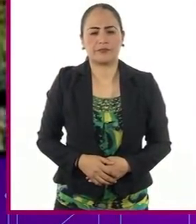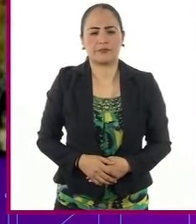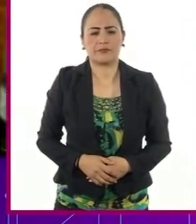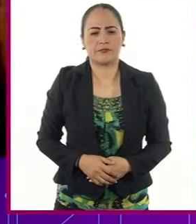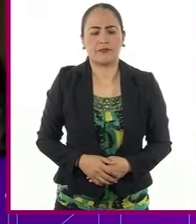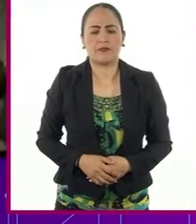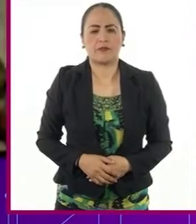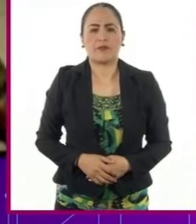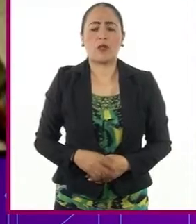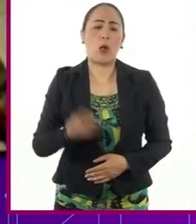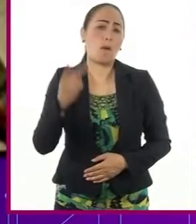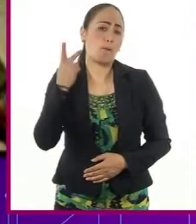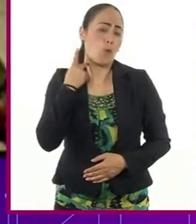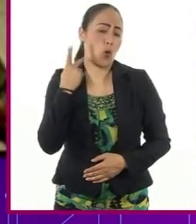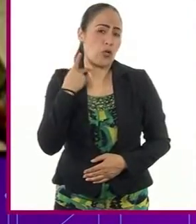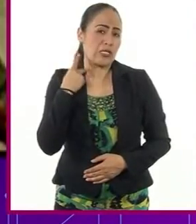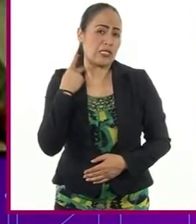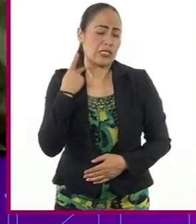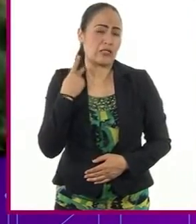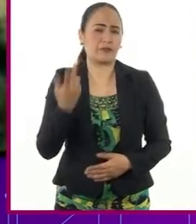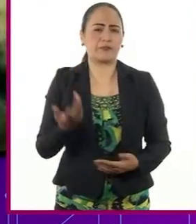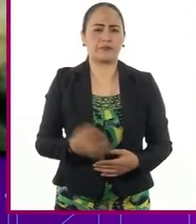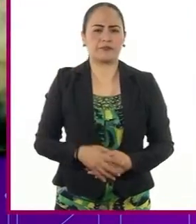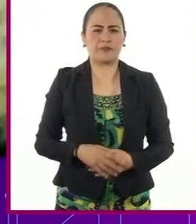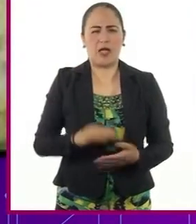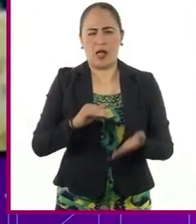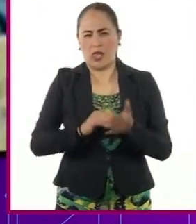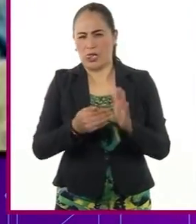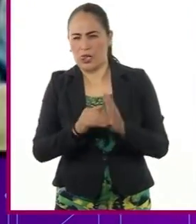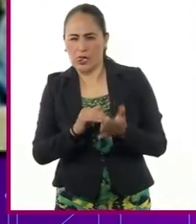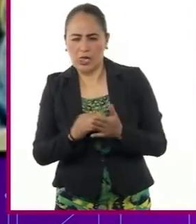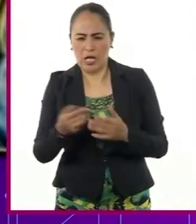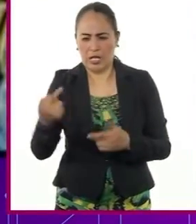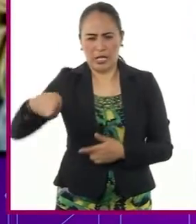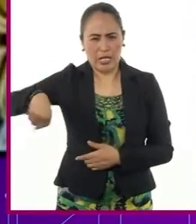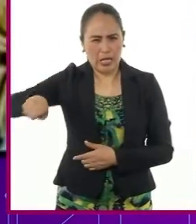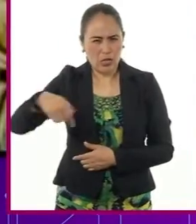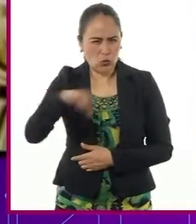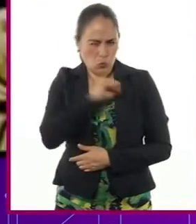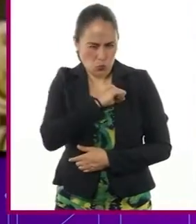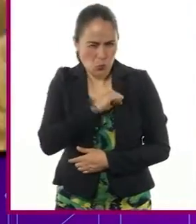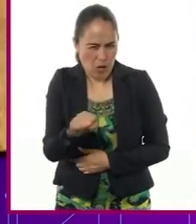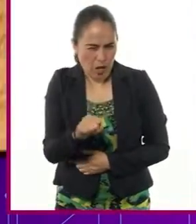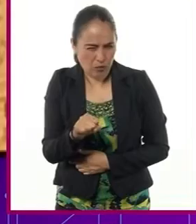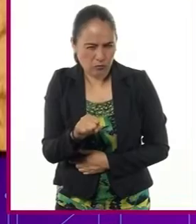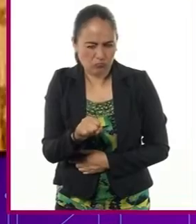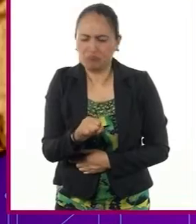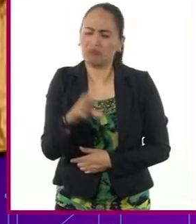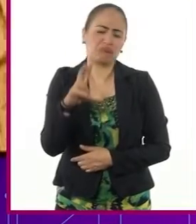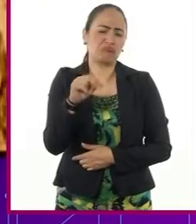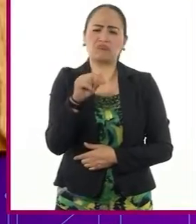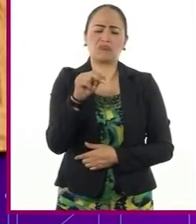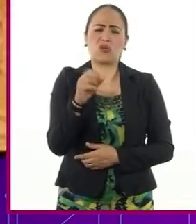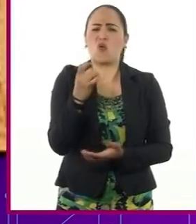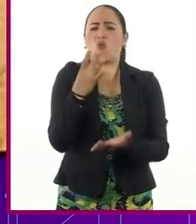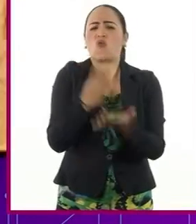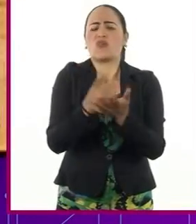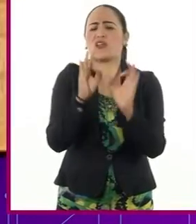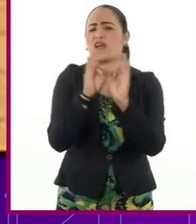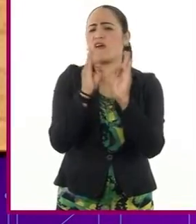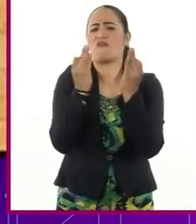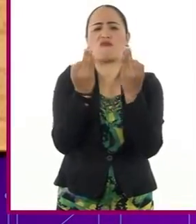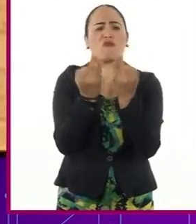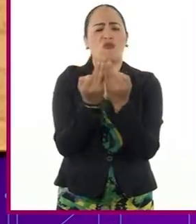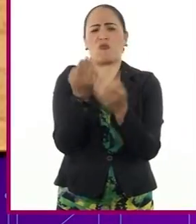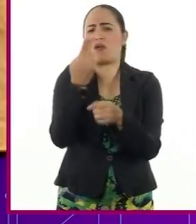política deliberada, maquiavélica de los españoles. Este fue para ellos una manera normal